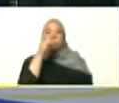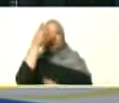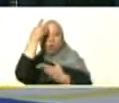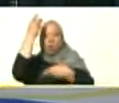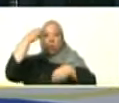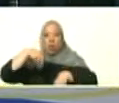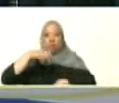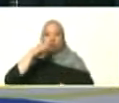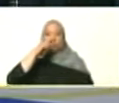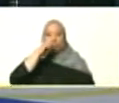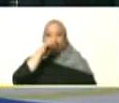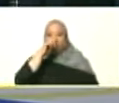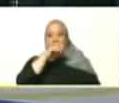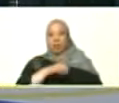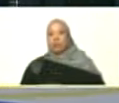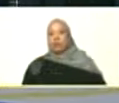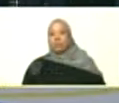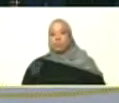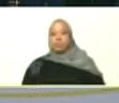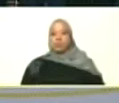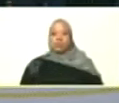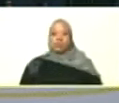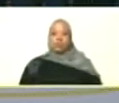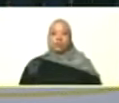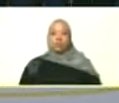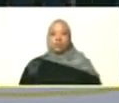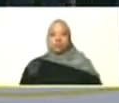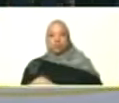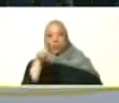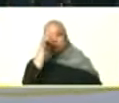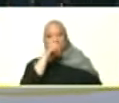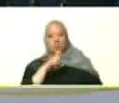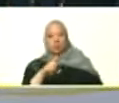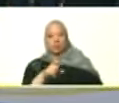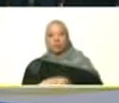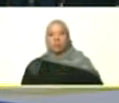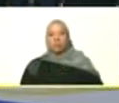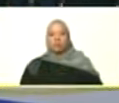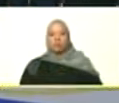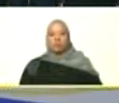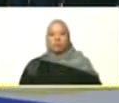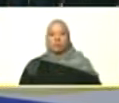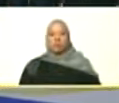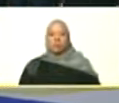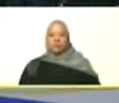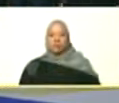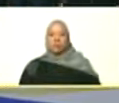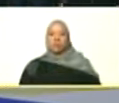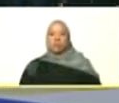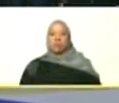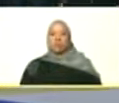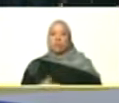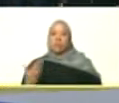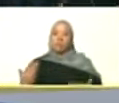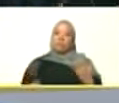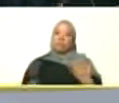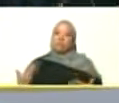mucho de esos años, Omar. Porque tenía una postura,